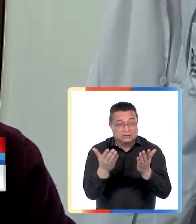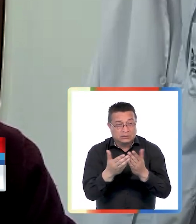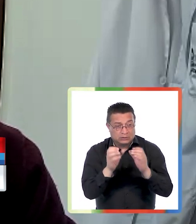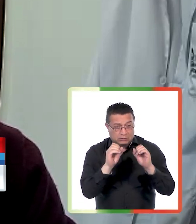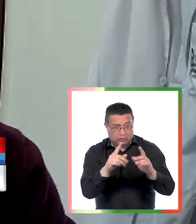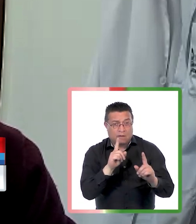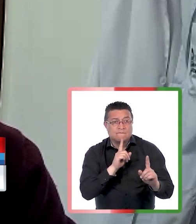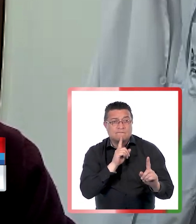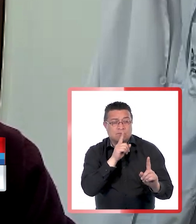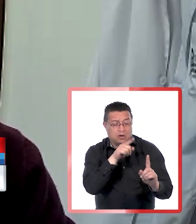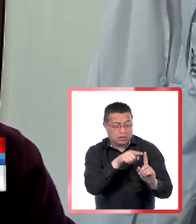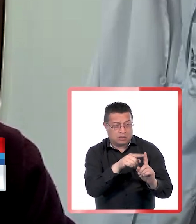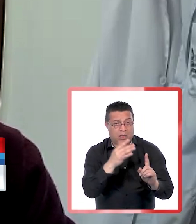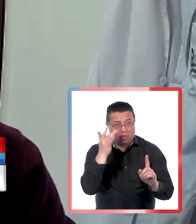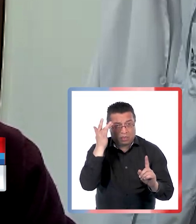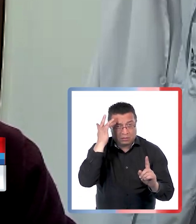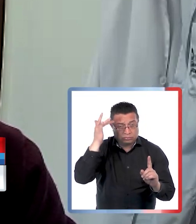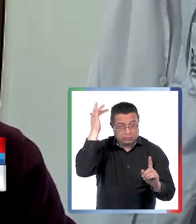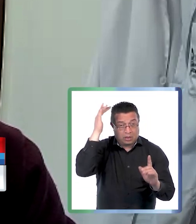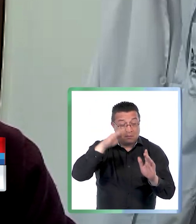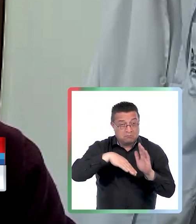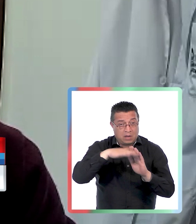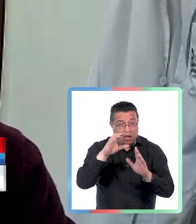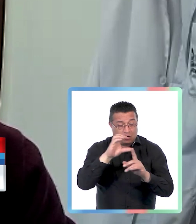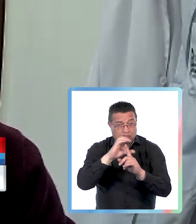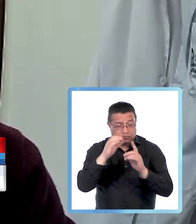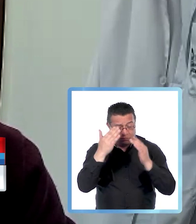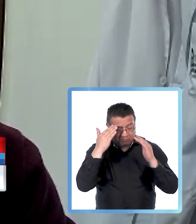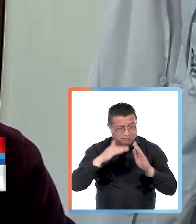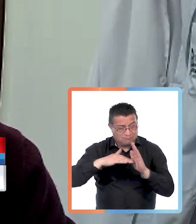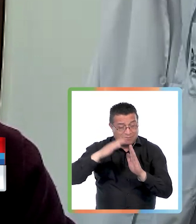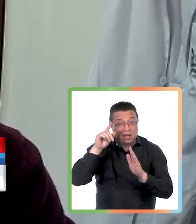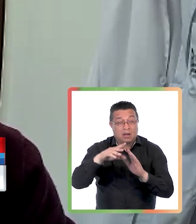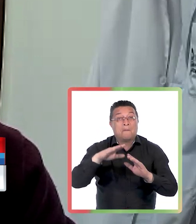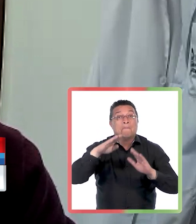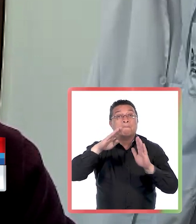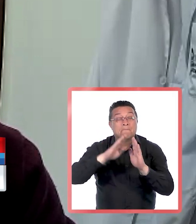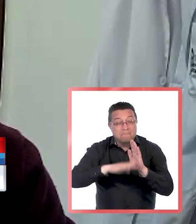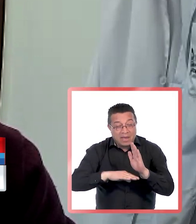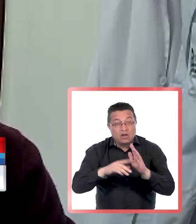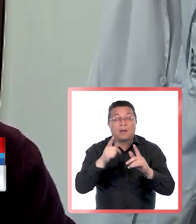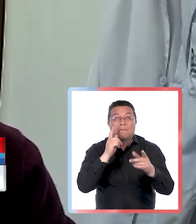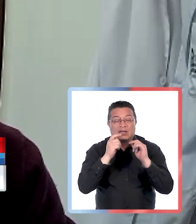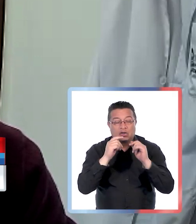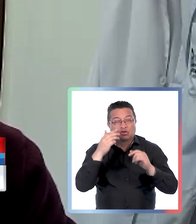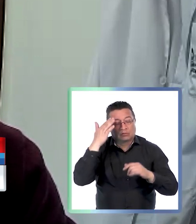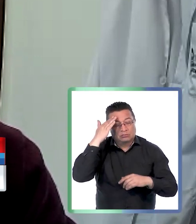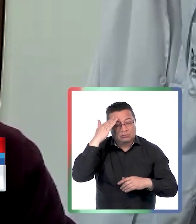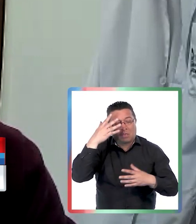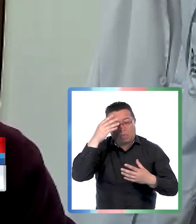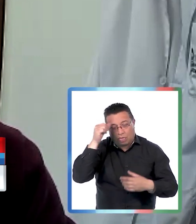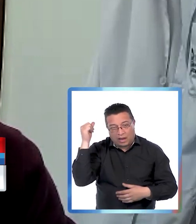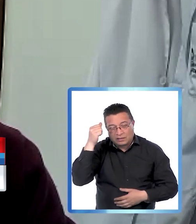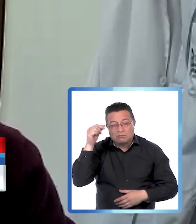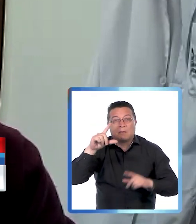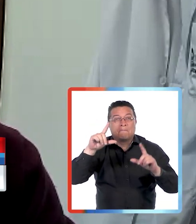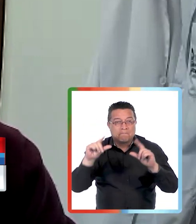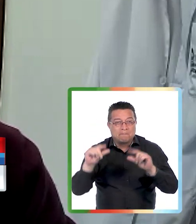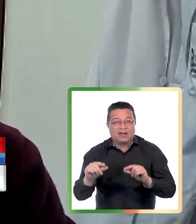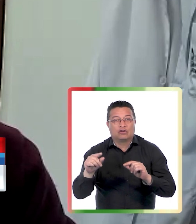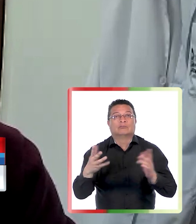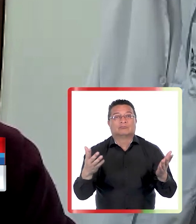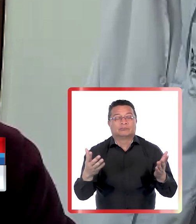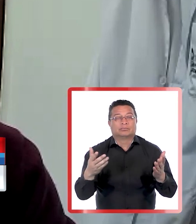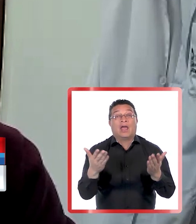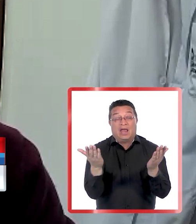más educación tiene una persona, menos riesgo tiene de desarrollar una demencia.